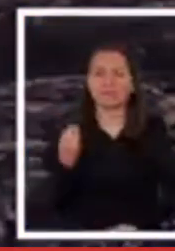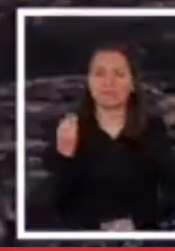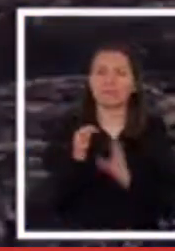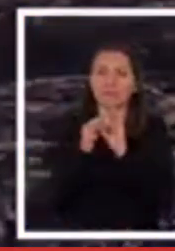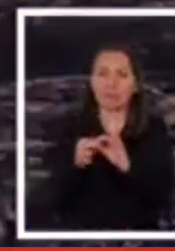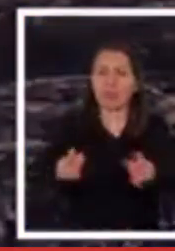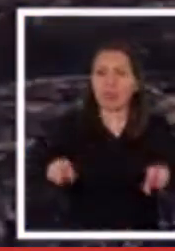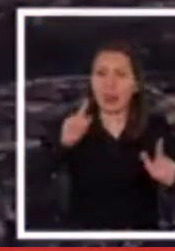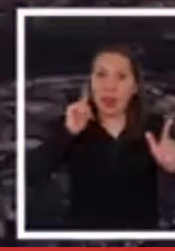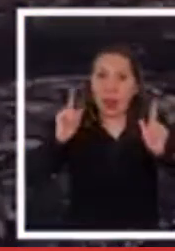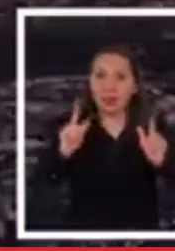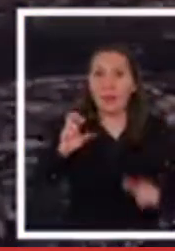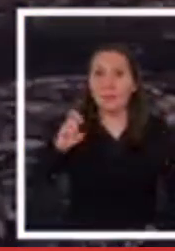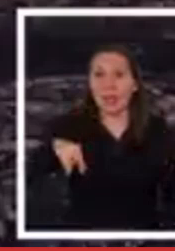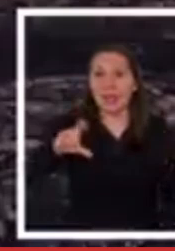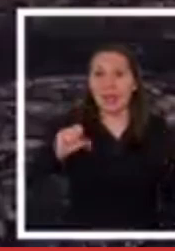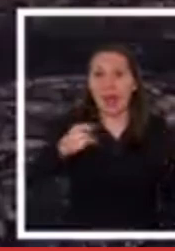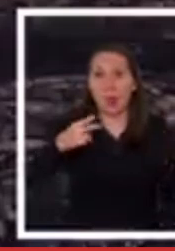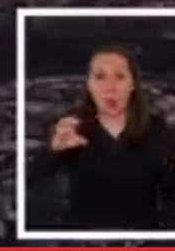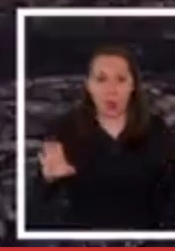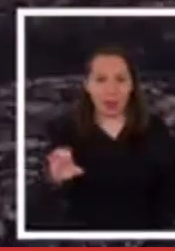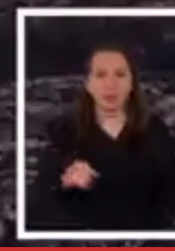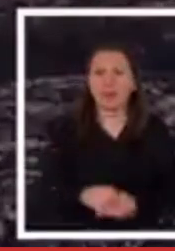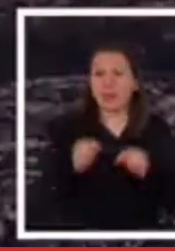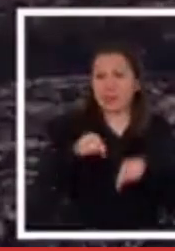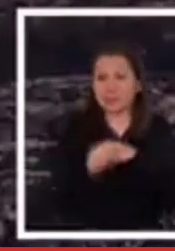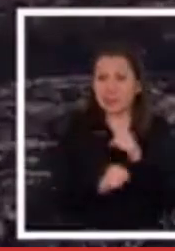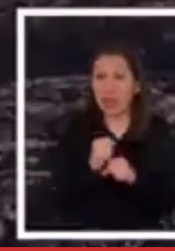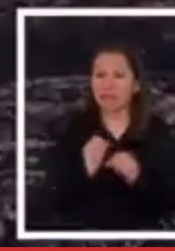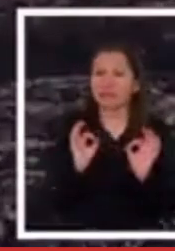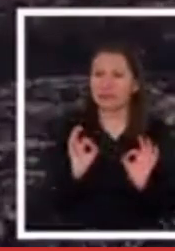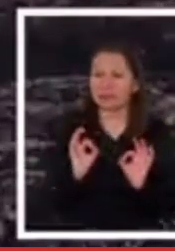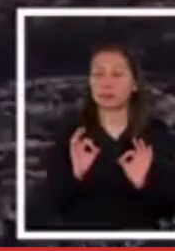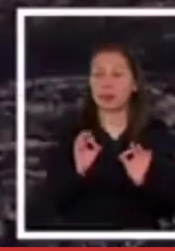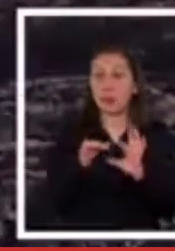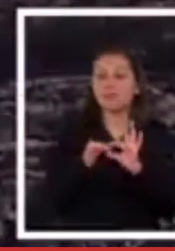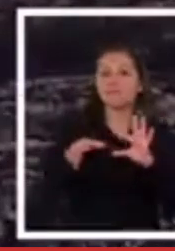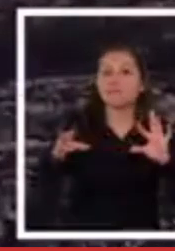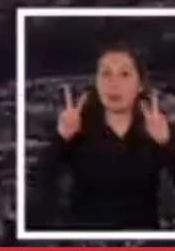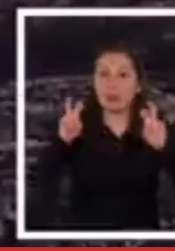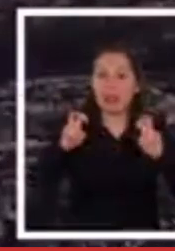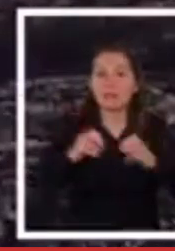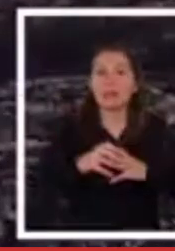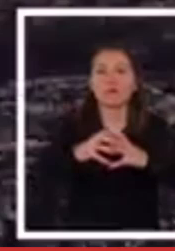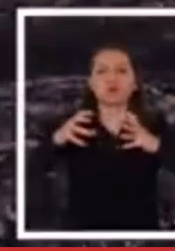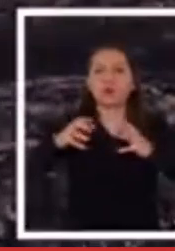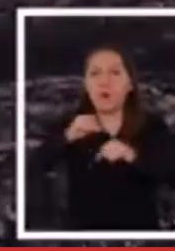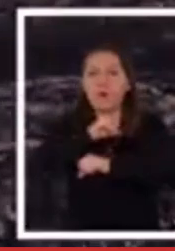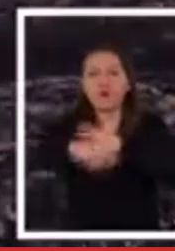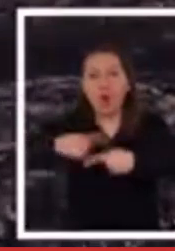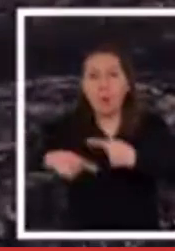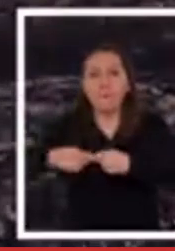a la radio de pencahue este año precisamente destrabamos un tema de elevación de bombas para el canal